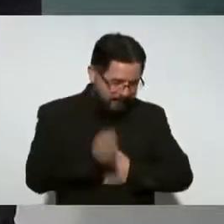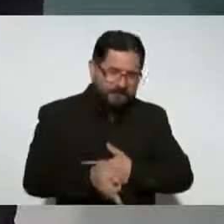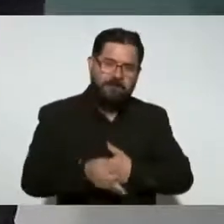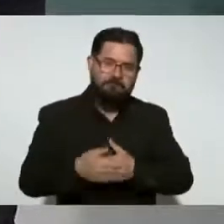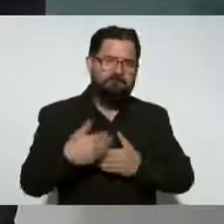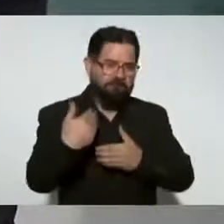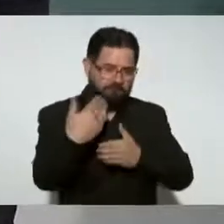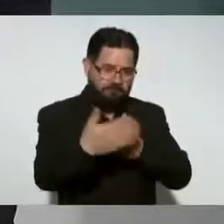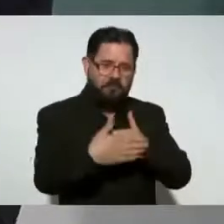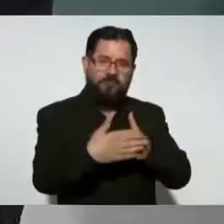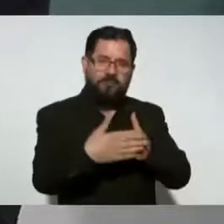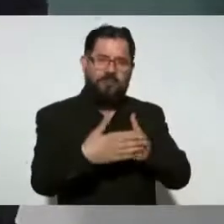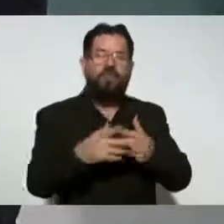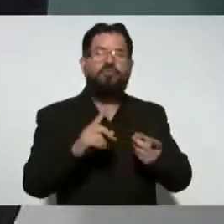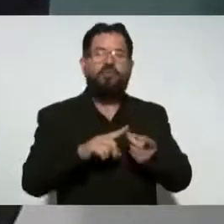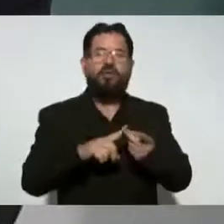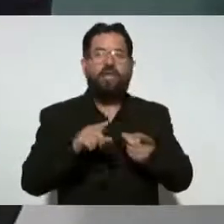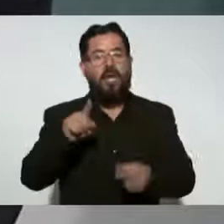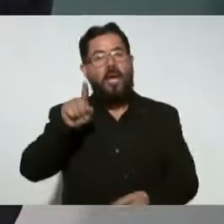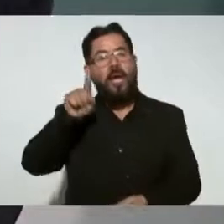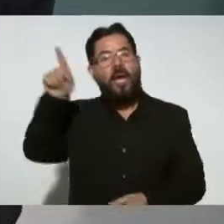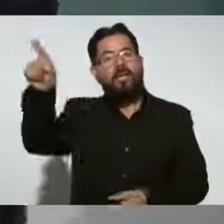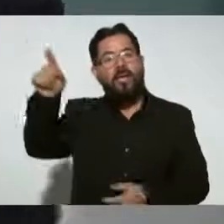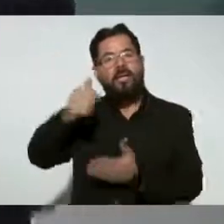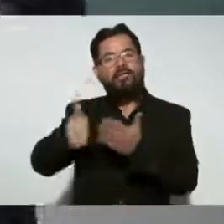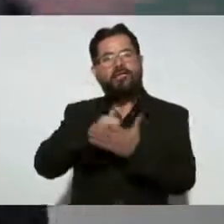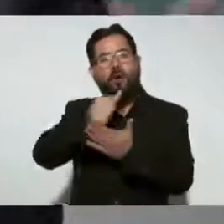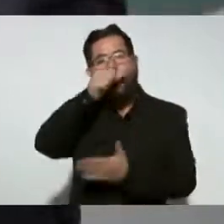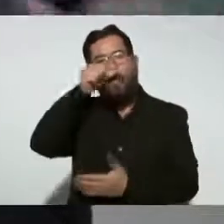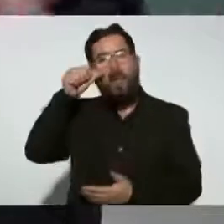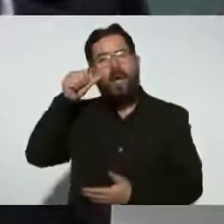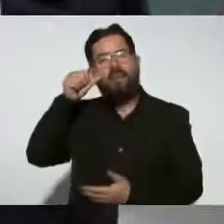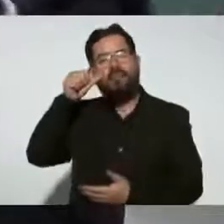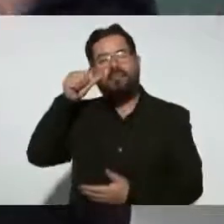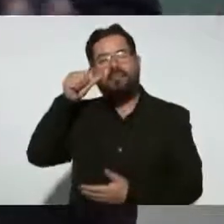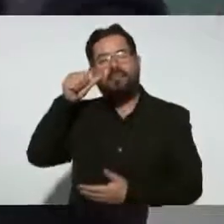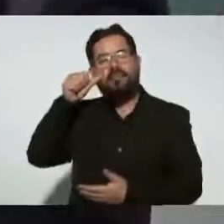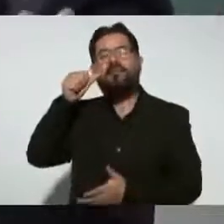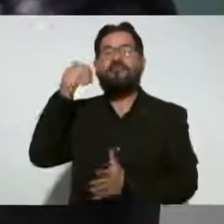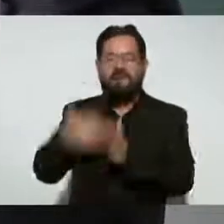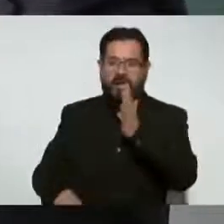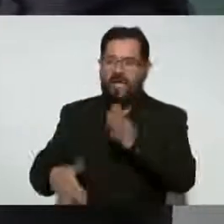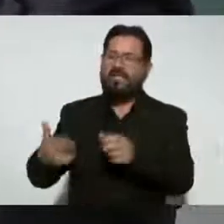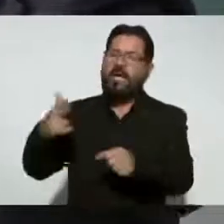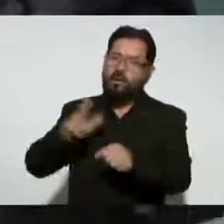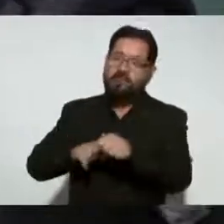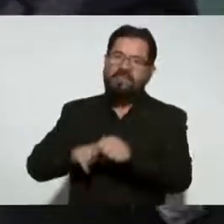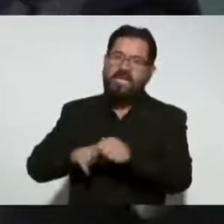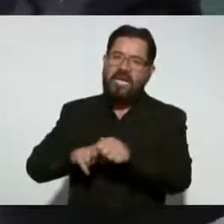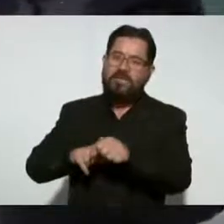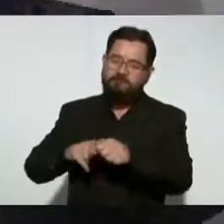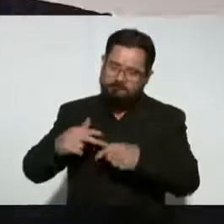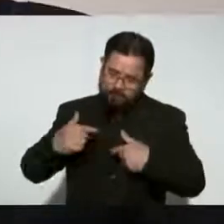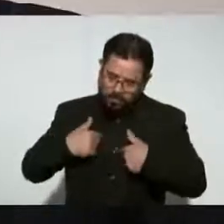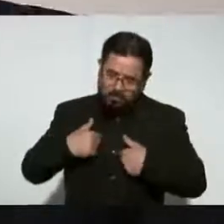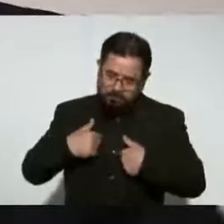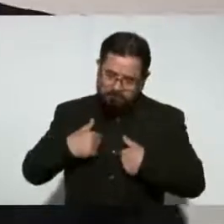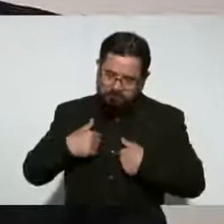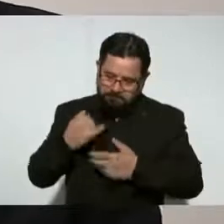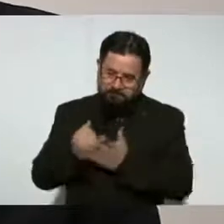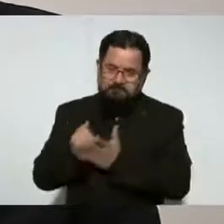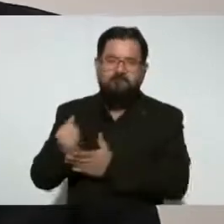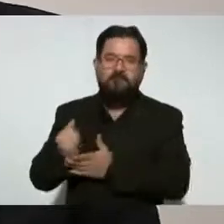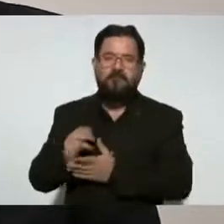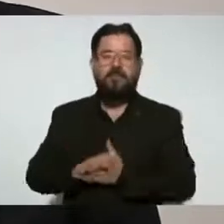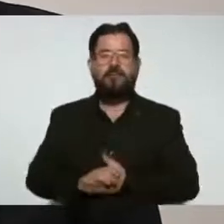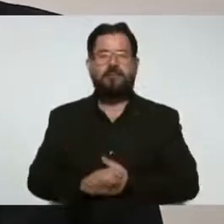un hospital en Ciudad Juárez. Ese, sí, muy grande. Bueno, tuvieron la